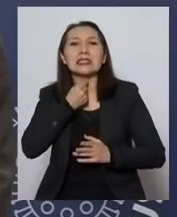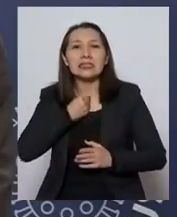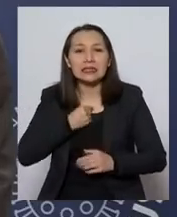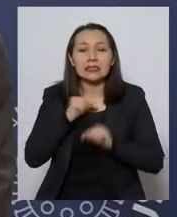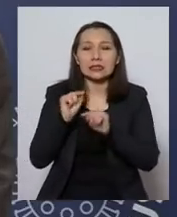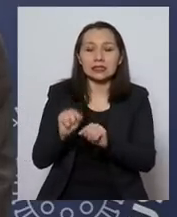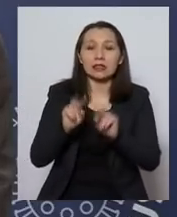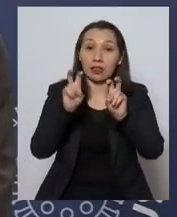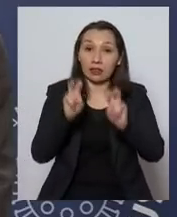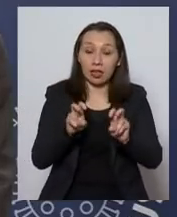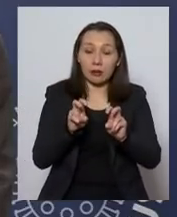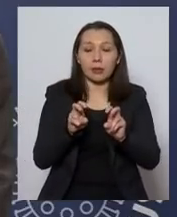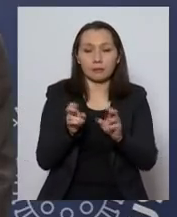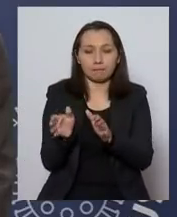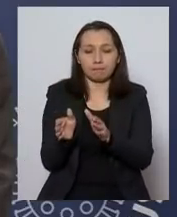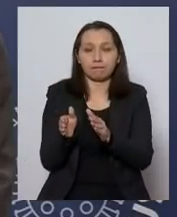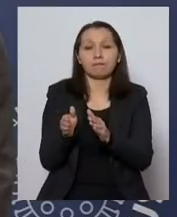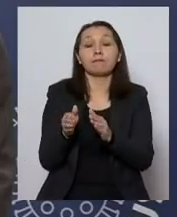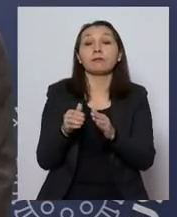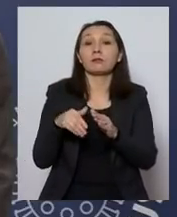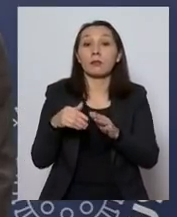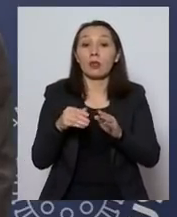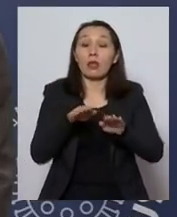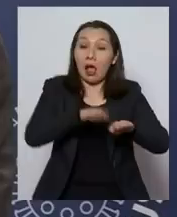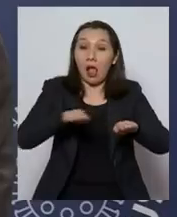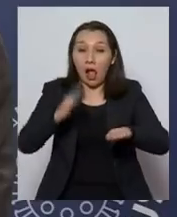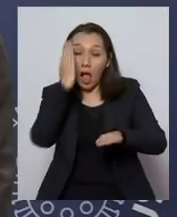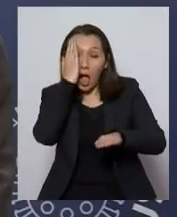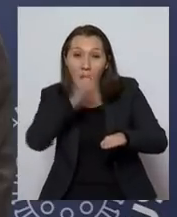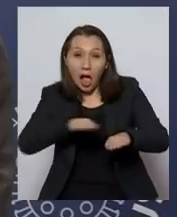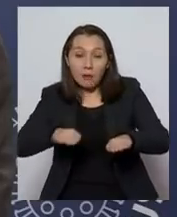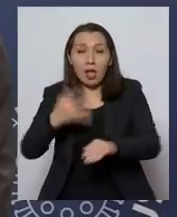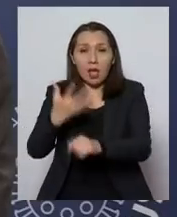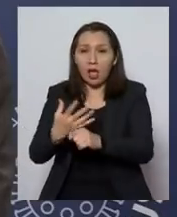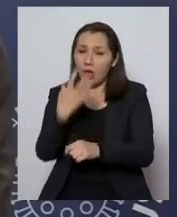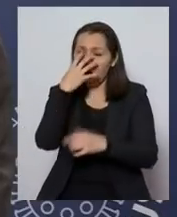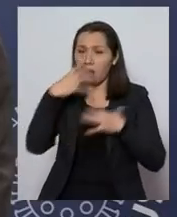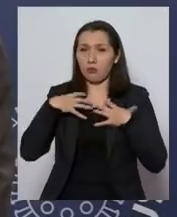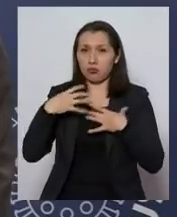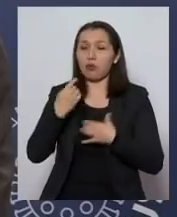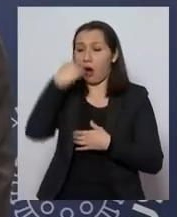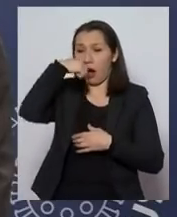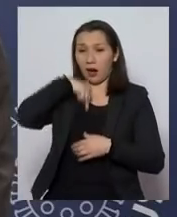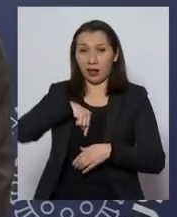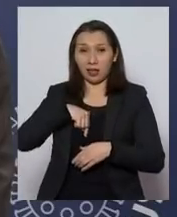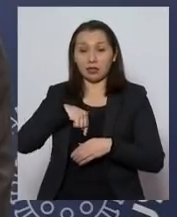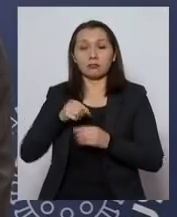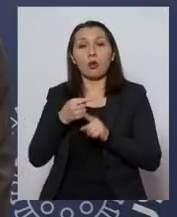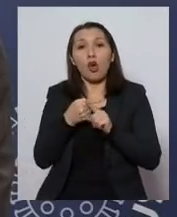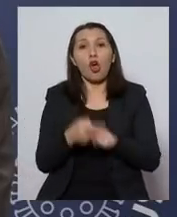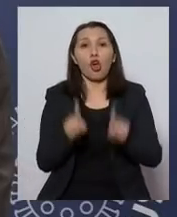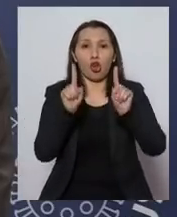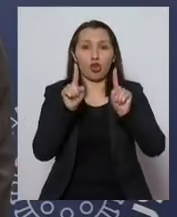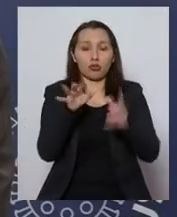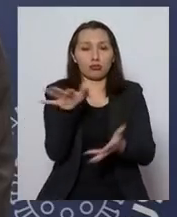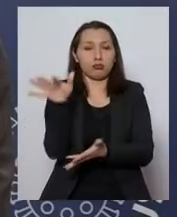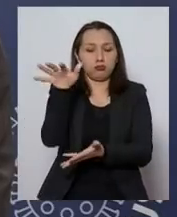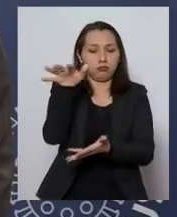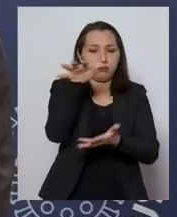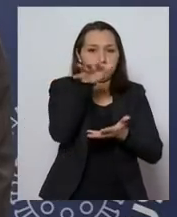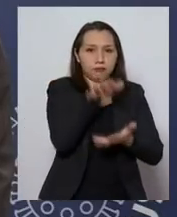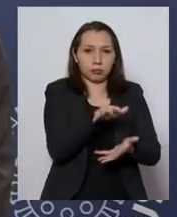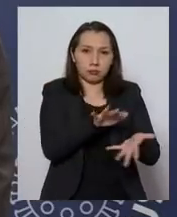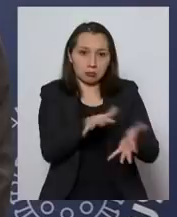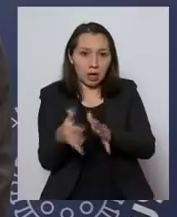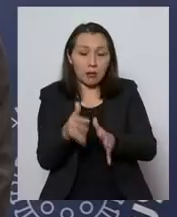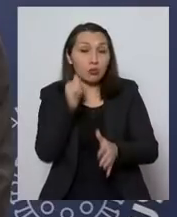estamos hablando de que fuera de las camas y los respiradores que mencioné, vamos a llevar por lo menos,